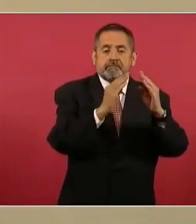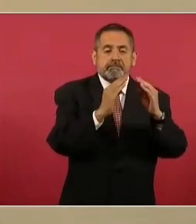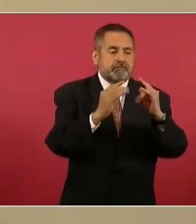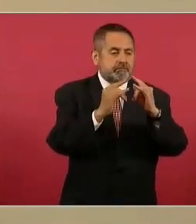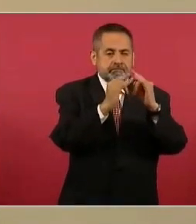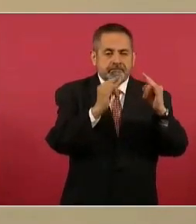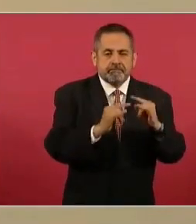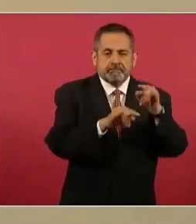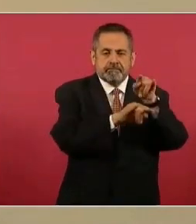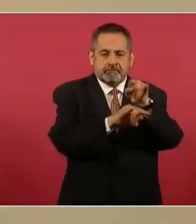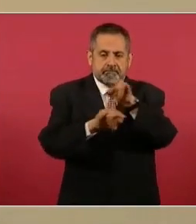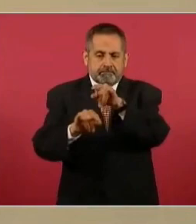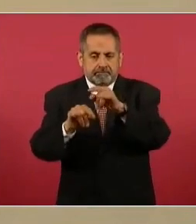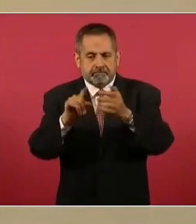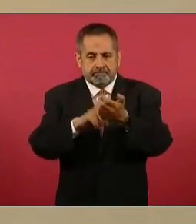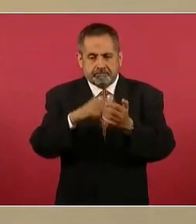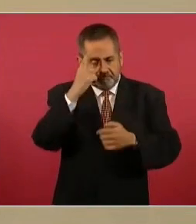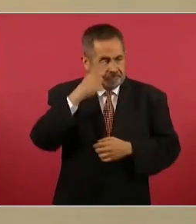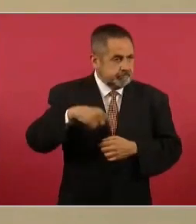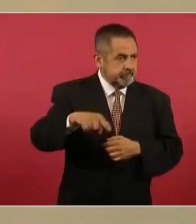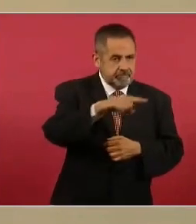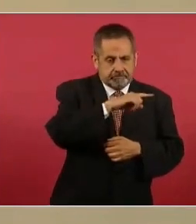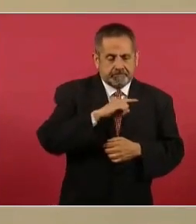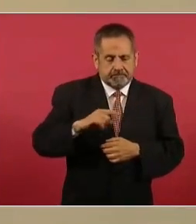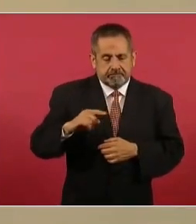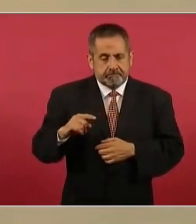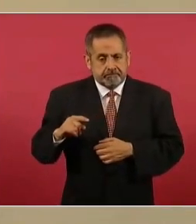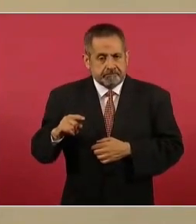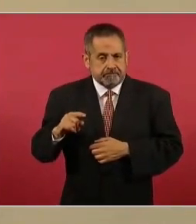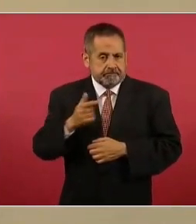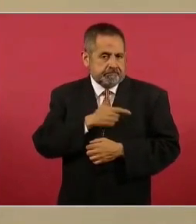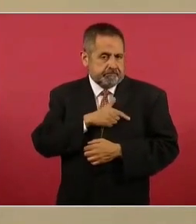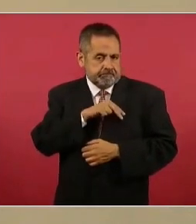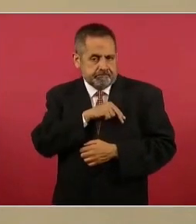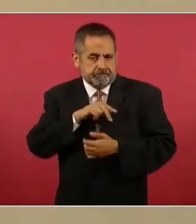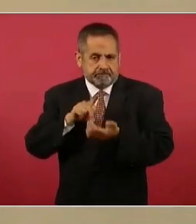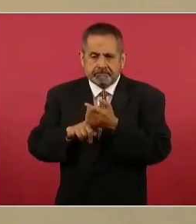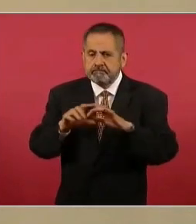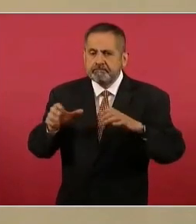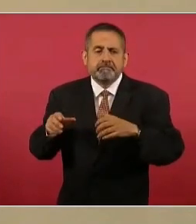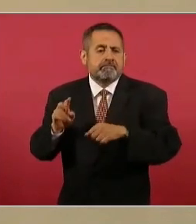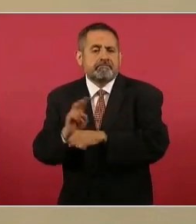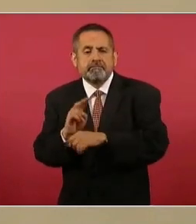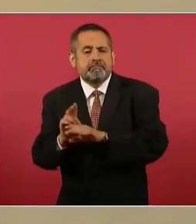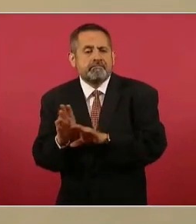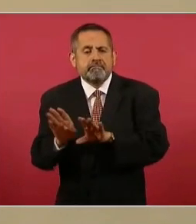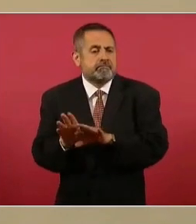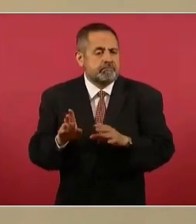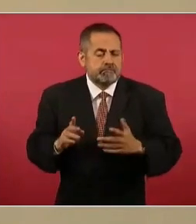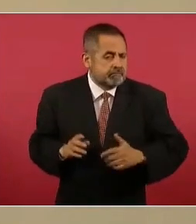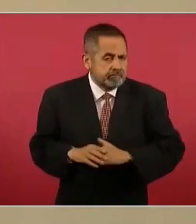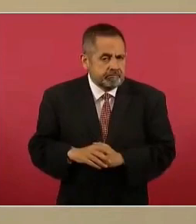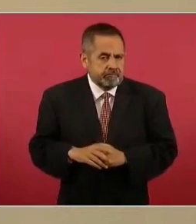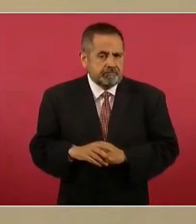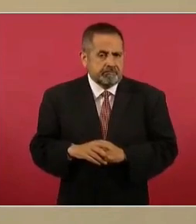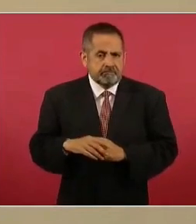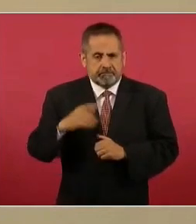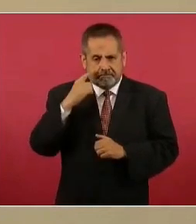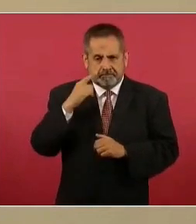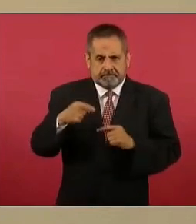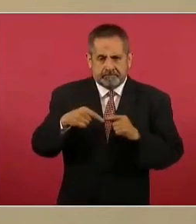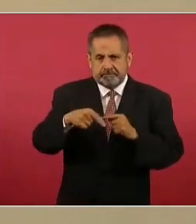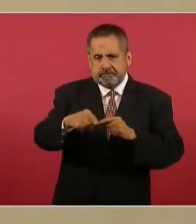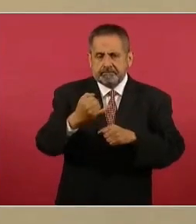algunas de las actividades más relevantes que se realizaron por parte de la guardia nacional en el mes que se